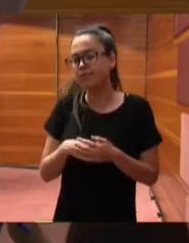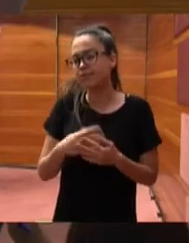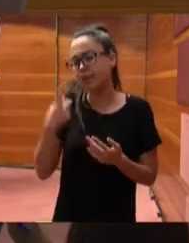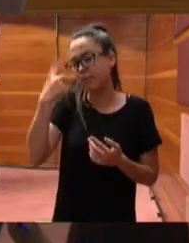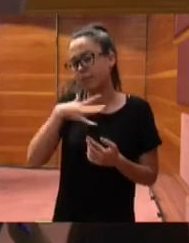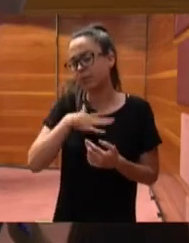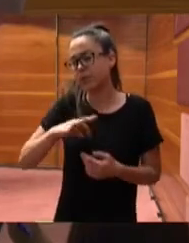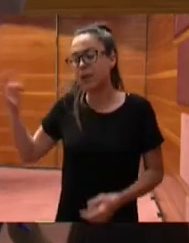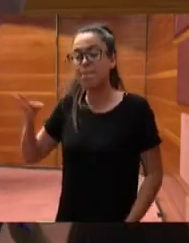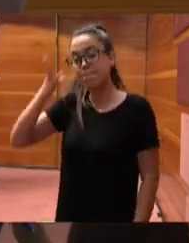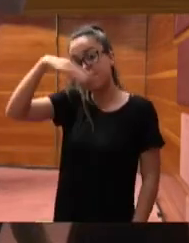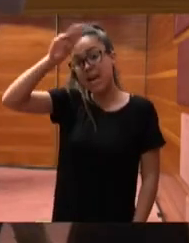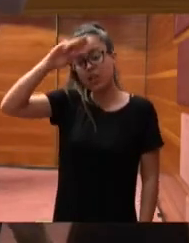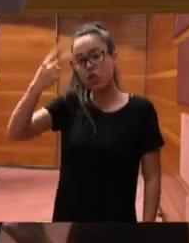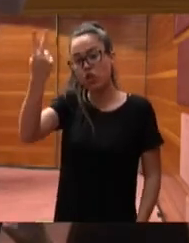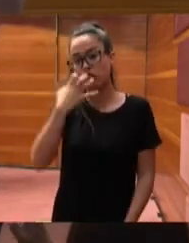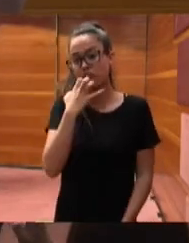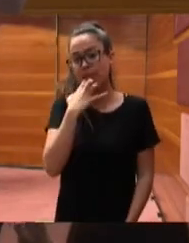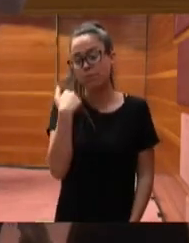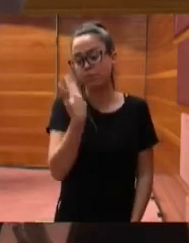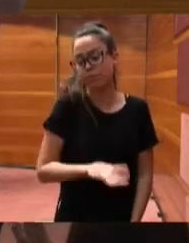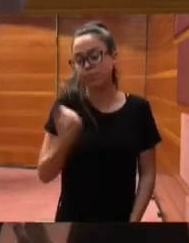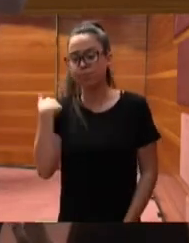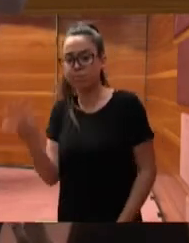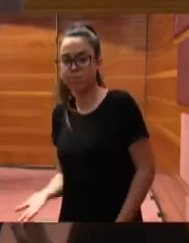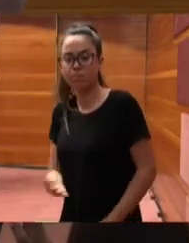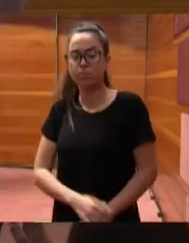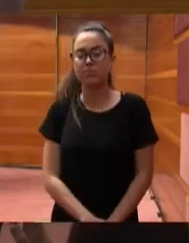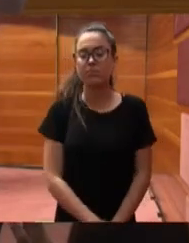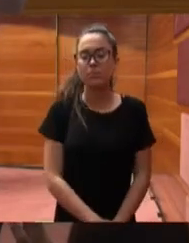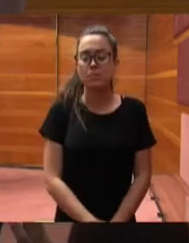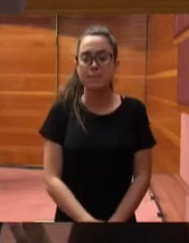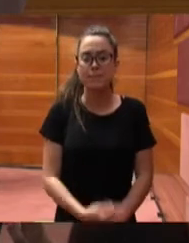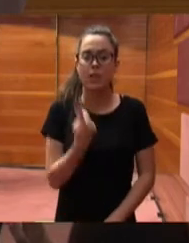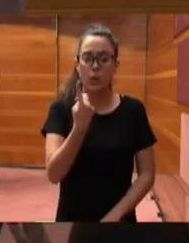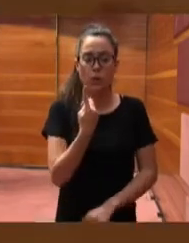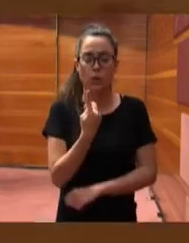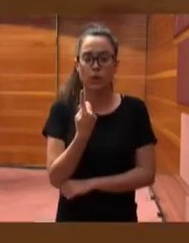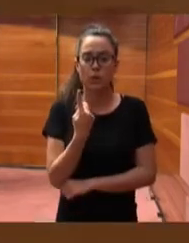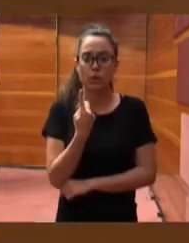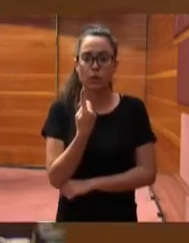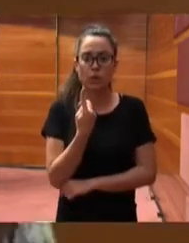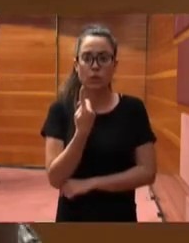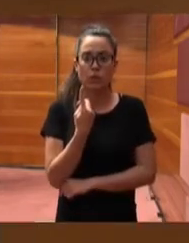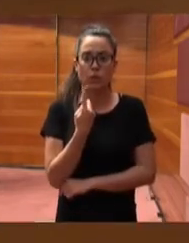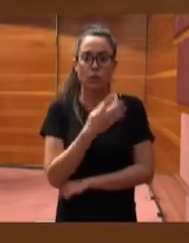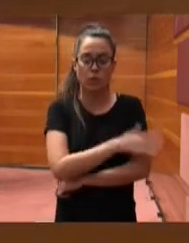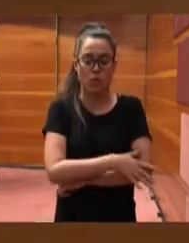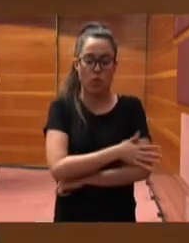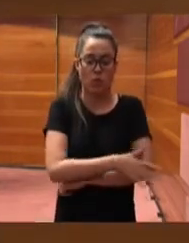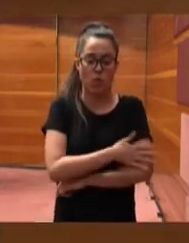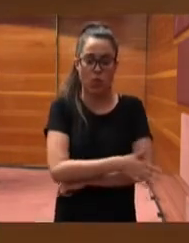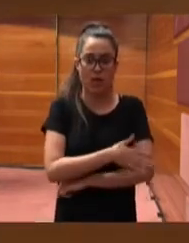ejemplos muy bonitos, y uno de ellos es del gobierno de los Estados